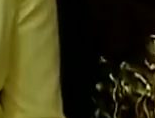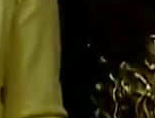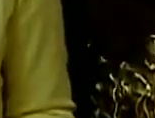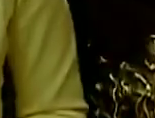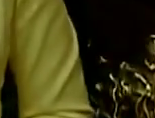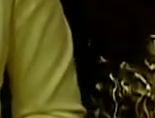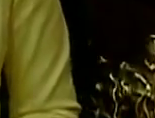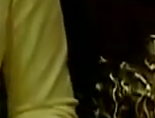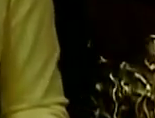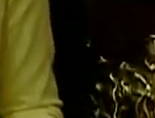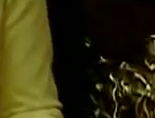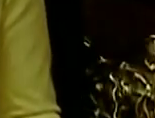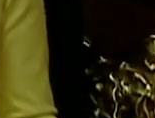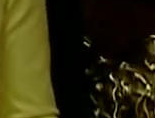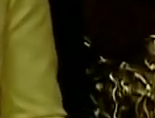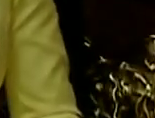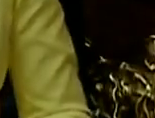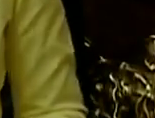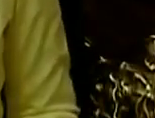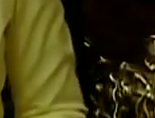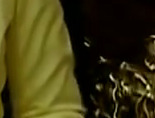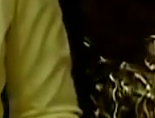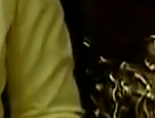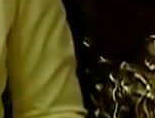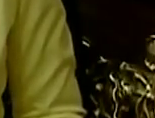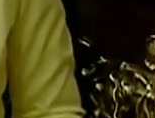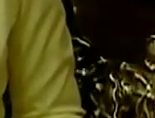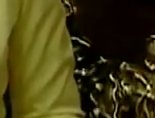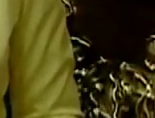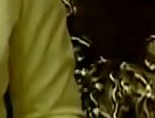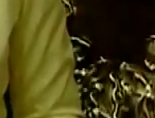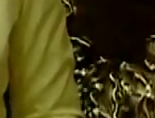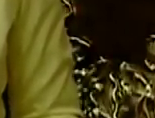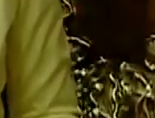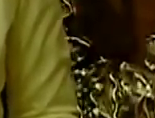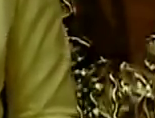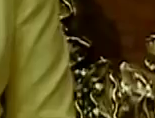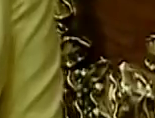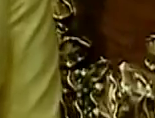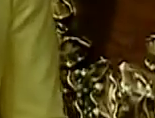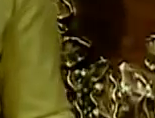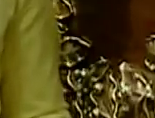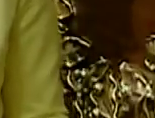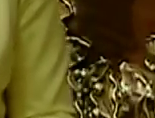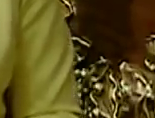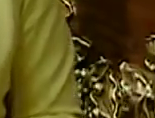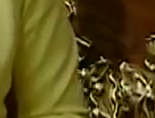Pública, de Justicia, Paz y Tranquilidad Pública, al fiscal general Tarek Williams. Amigos, es parte de lo que